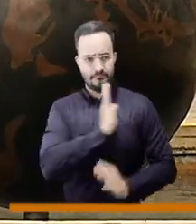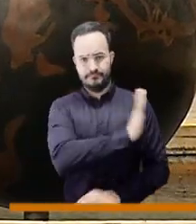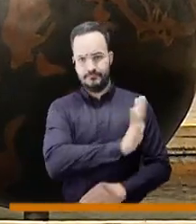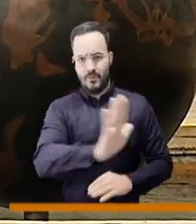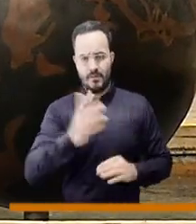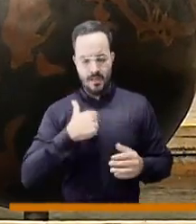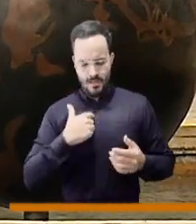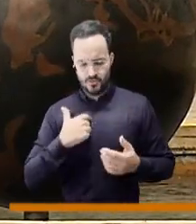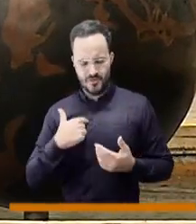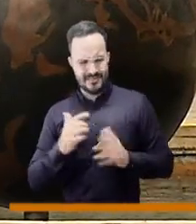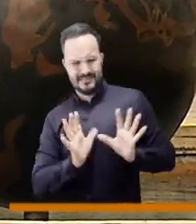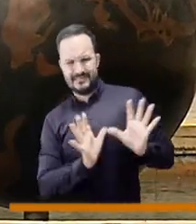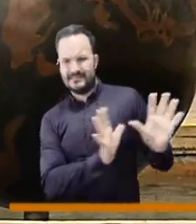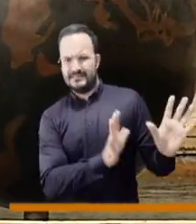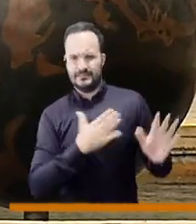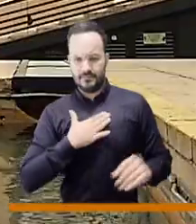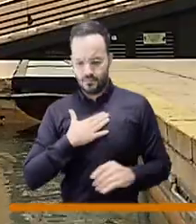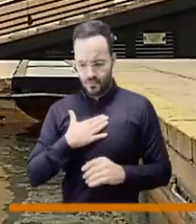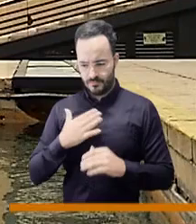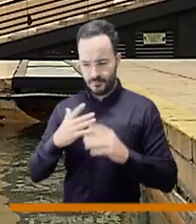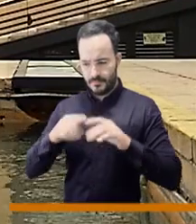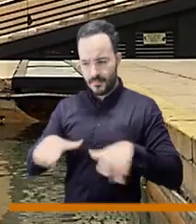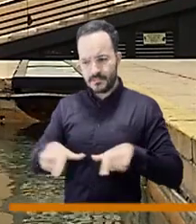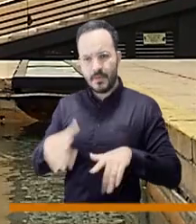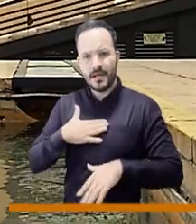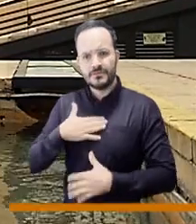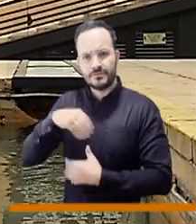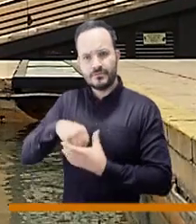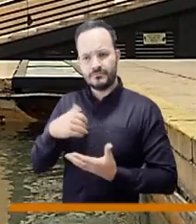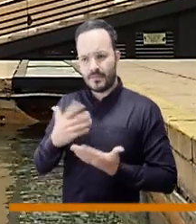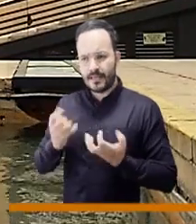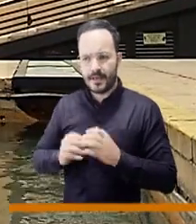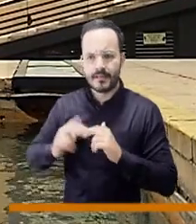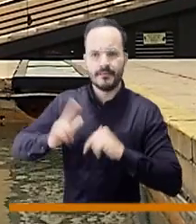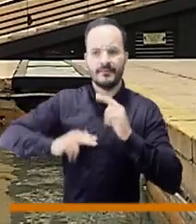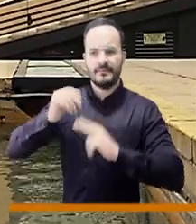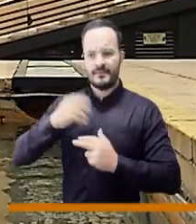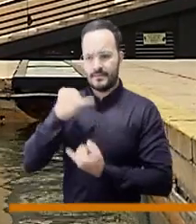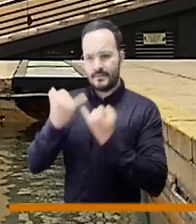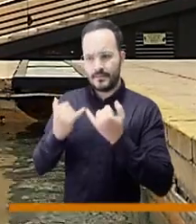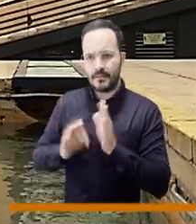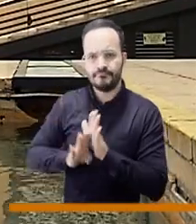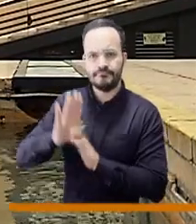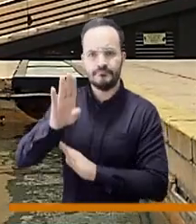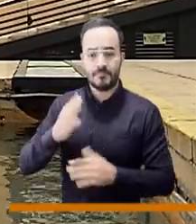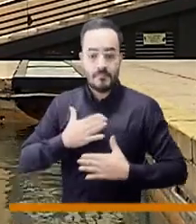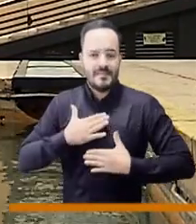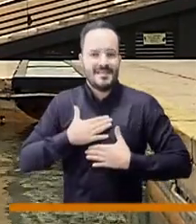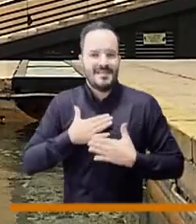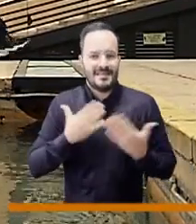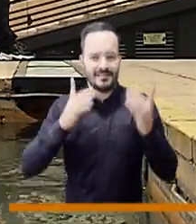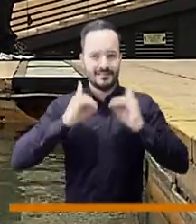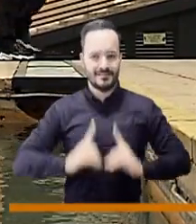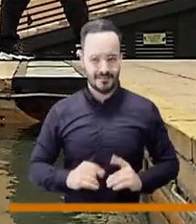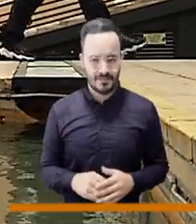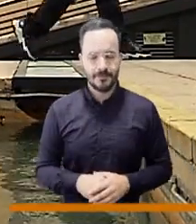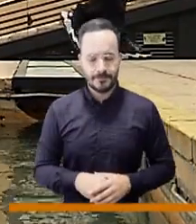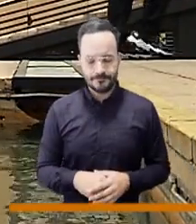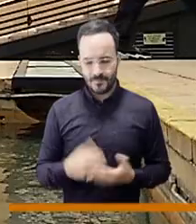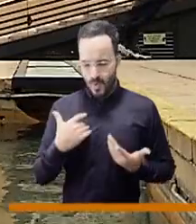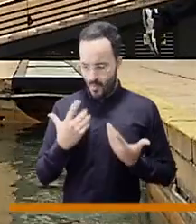María, la cuerpa que yo quiero construir es esta. La identidad y los deseos que quiero,